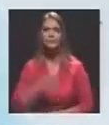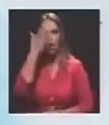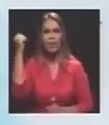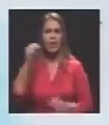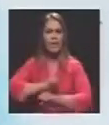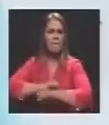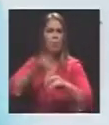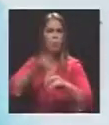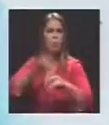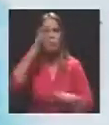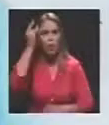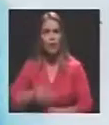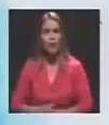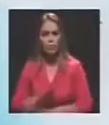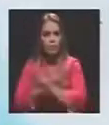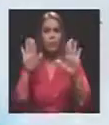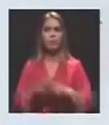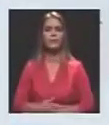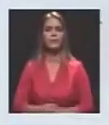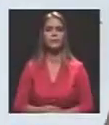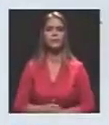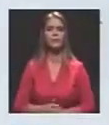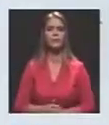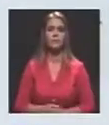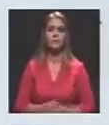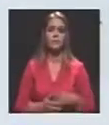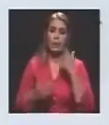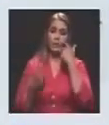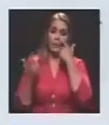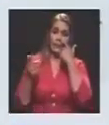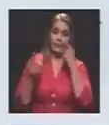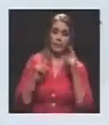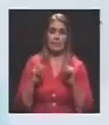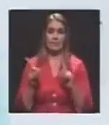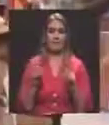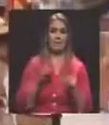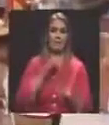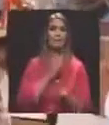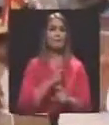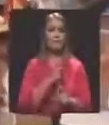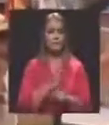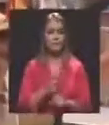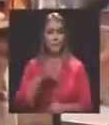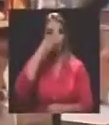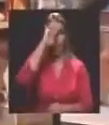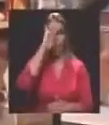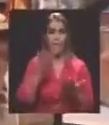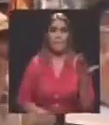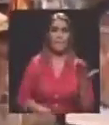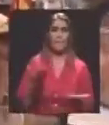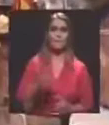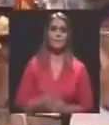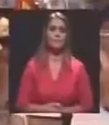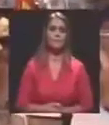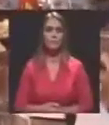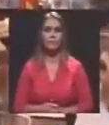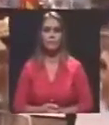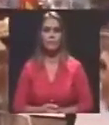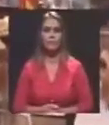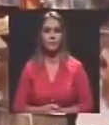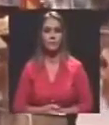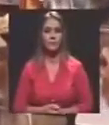acto de barbarie como el que se cometió. Petición que pone contra las cuerdas a Cuba. ¿Usted le parece